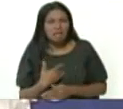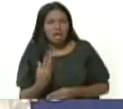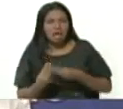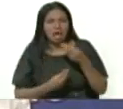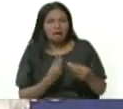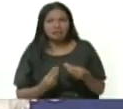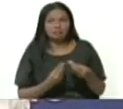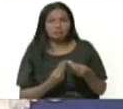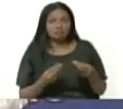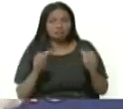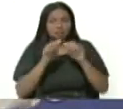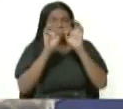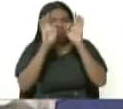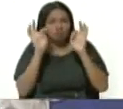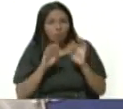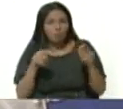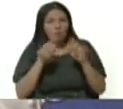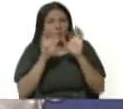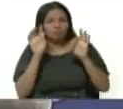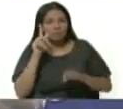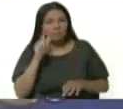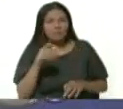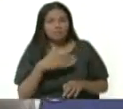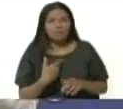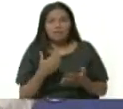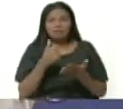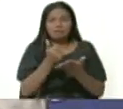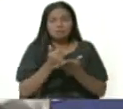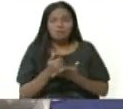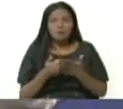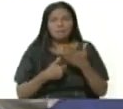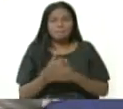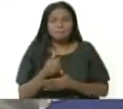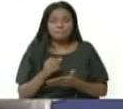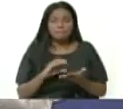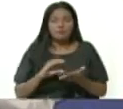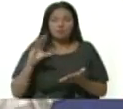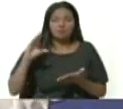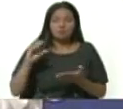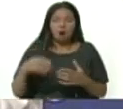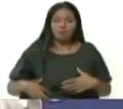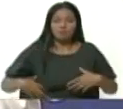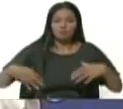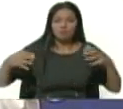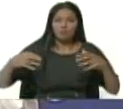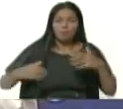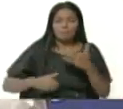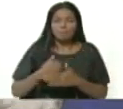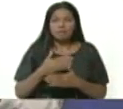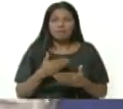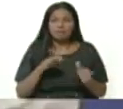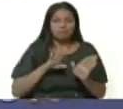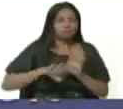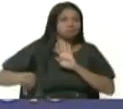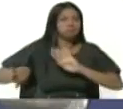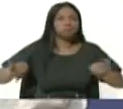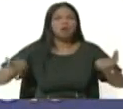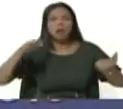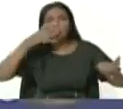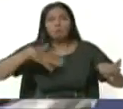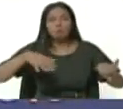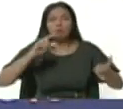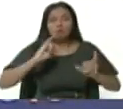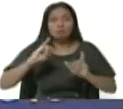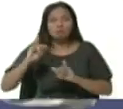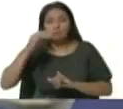su modelo oligárquico, que beneficia al capital, a los multimillonarios, y dejar de lado a los pueblos. Por eso el